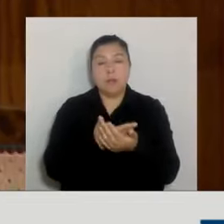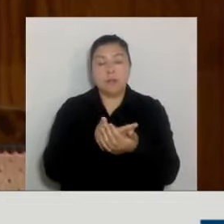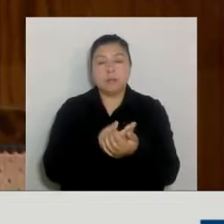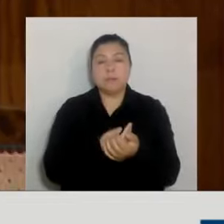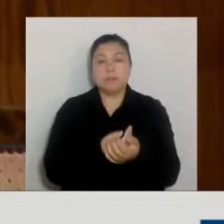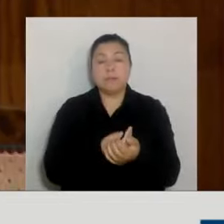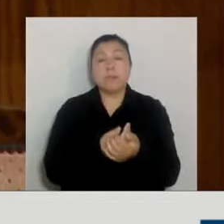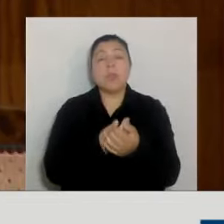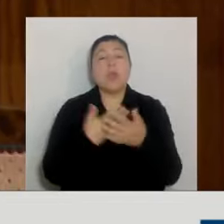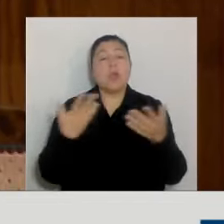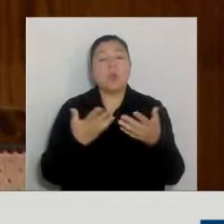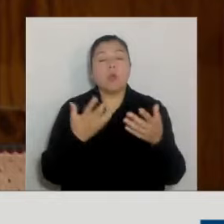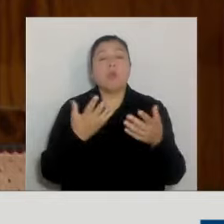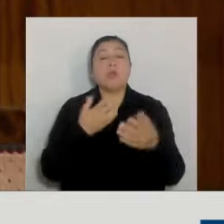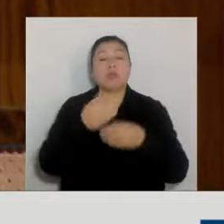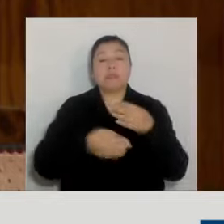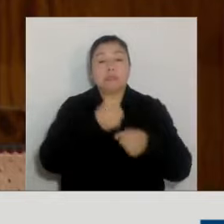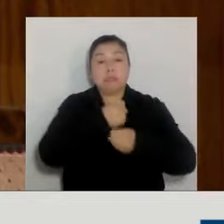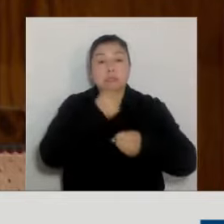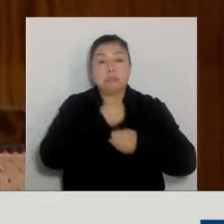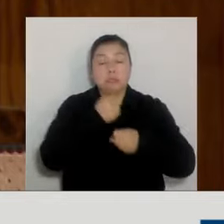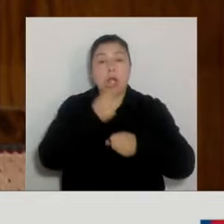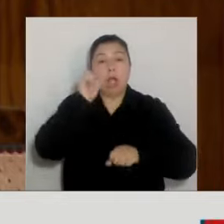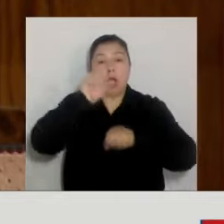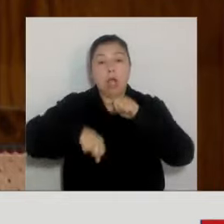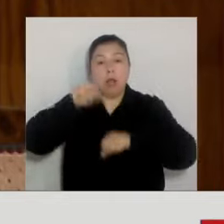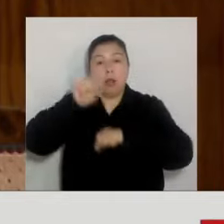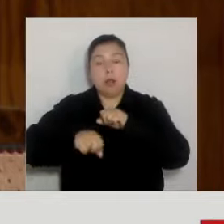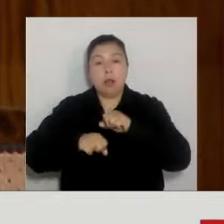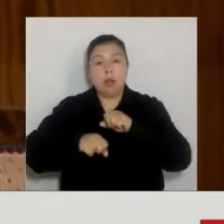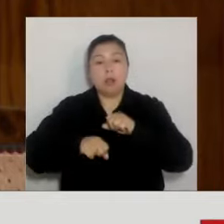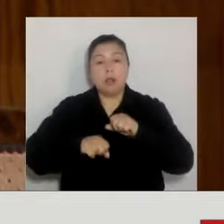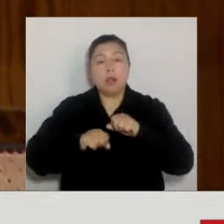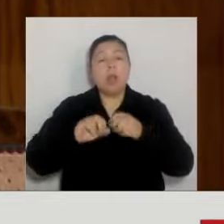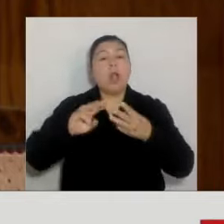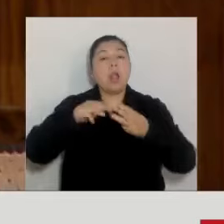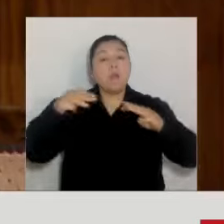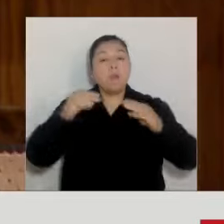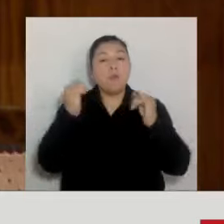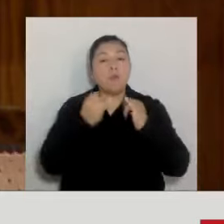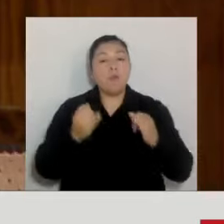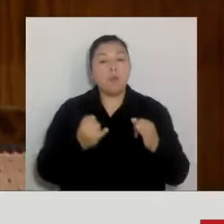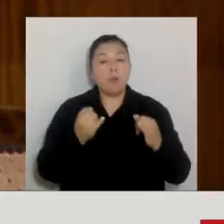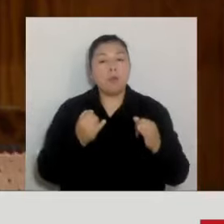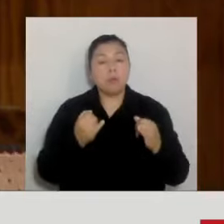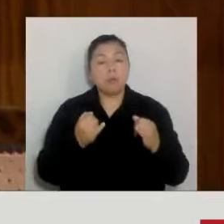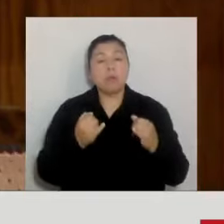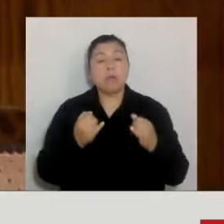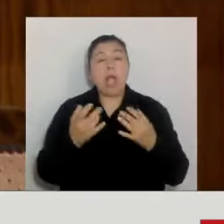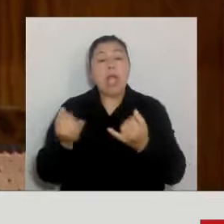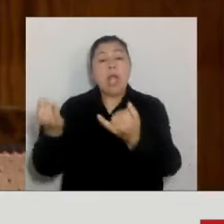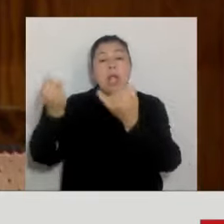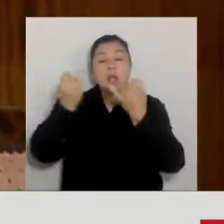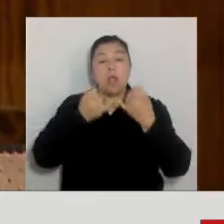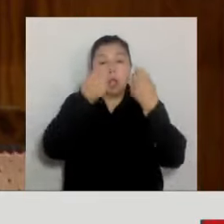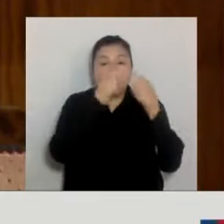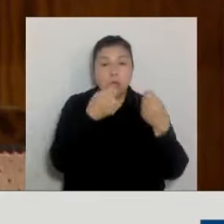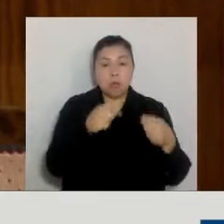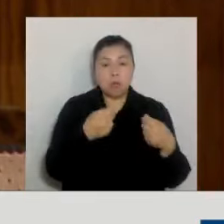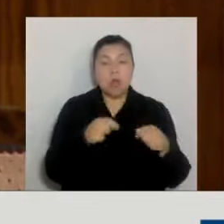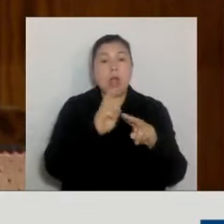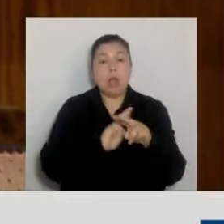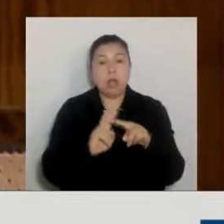funciones van a consistir en aprobar lo relativo a la metodología y los reportes evaluator generados